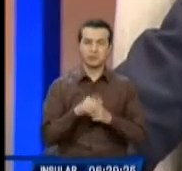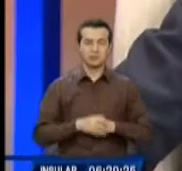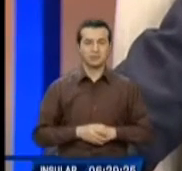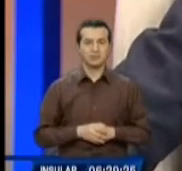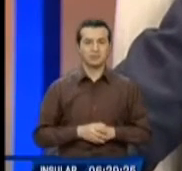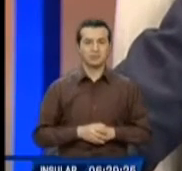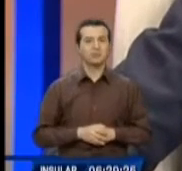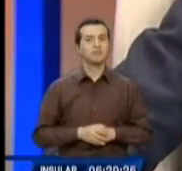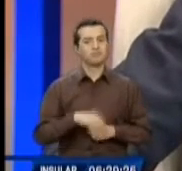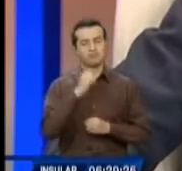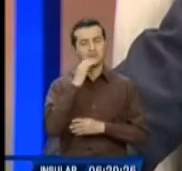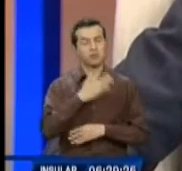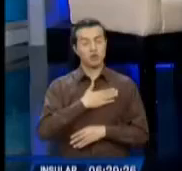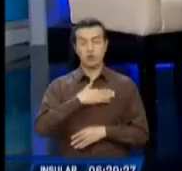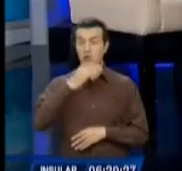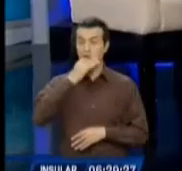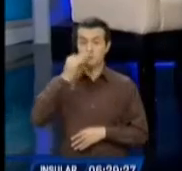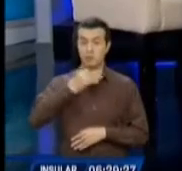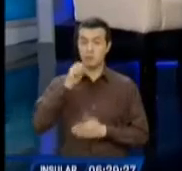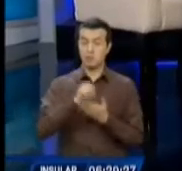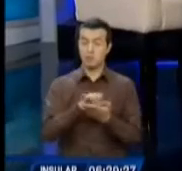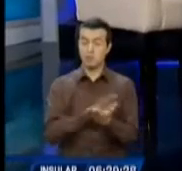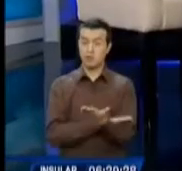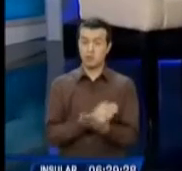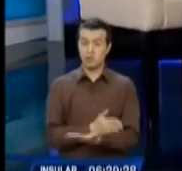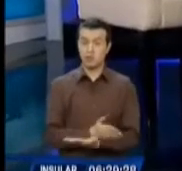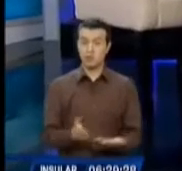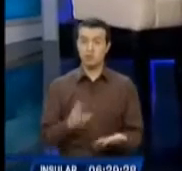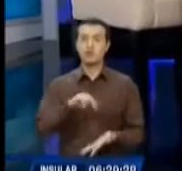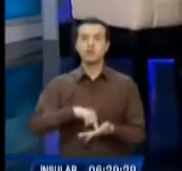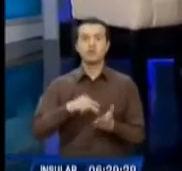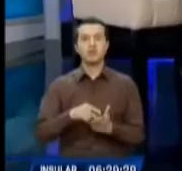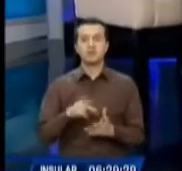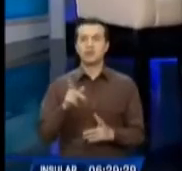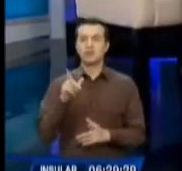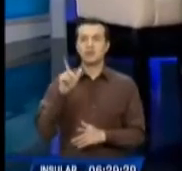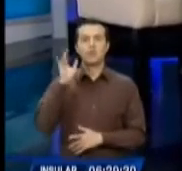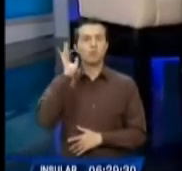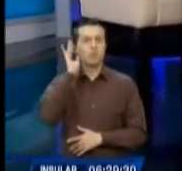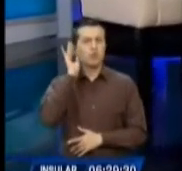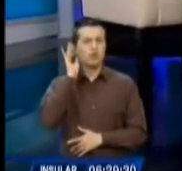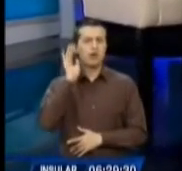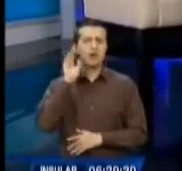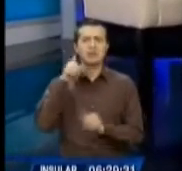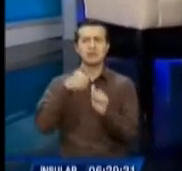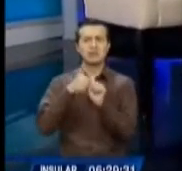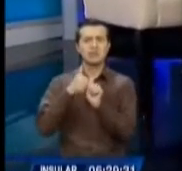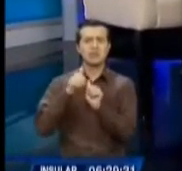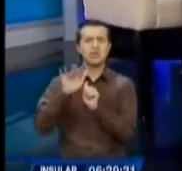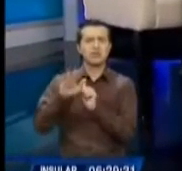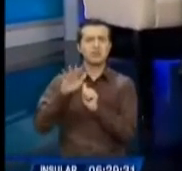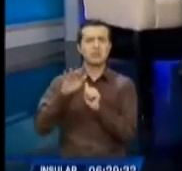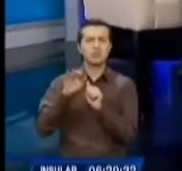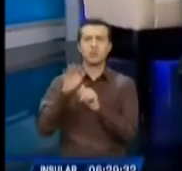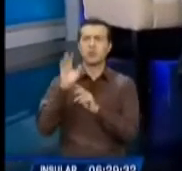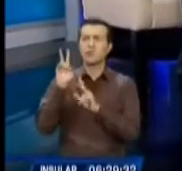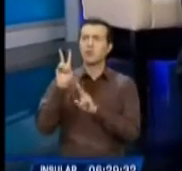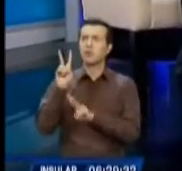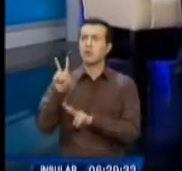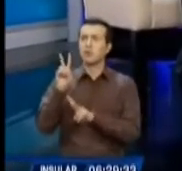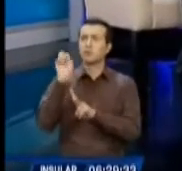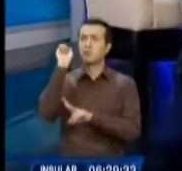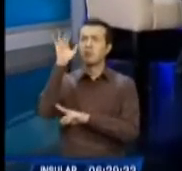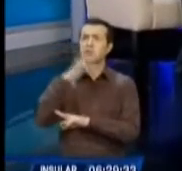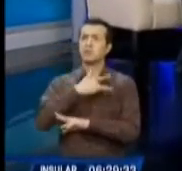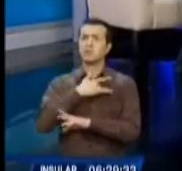Pero te digo, realmente para mí hacer este proyecto es recibir un abrazo de una señora que está en la plaza de su pueblo viendo la película